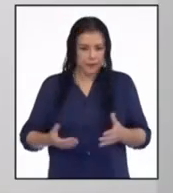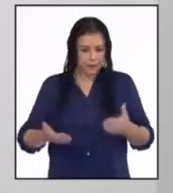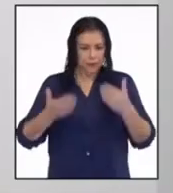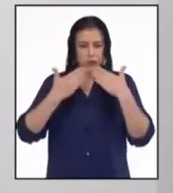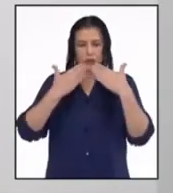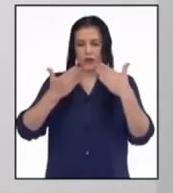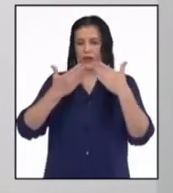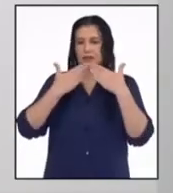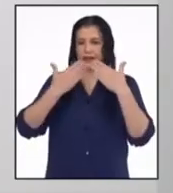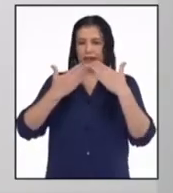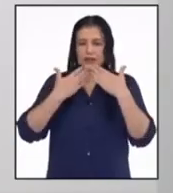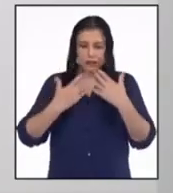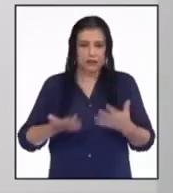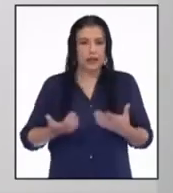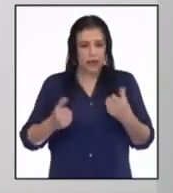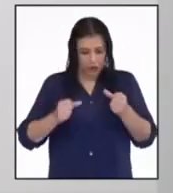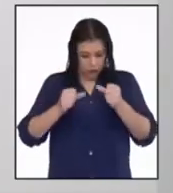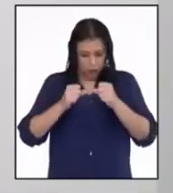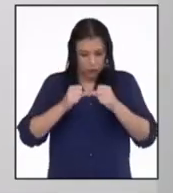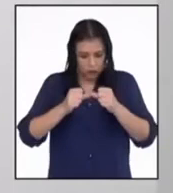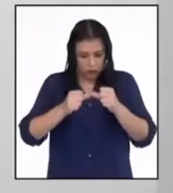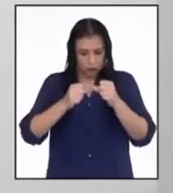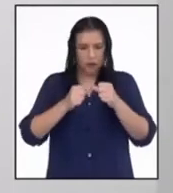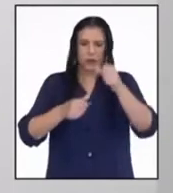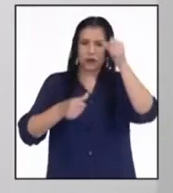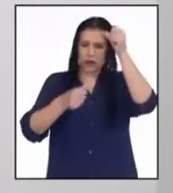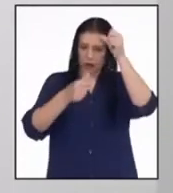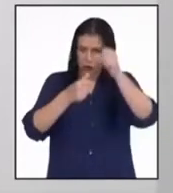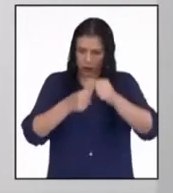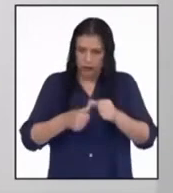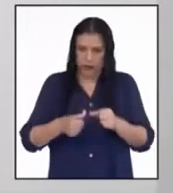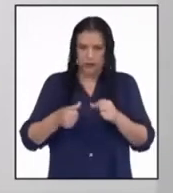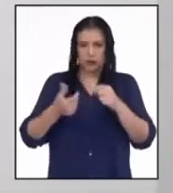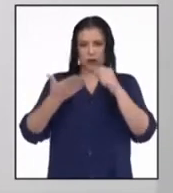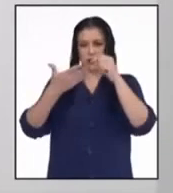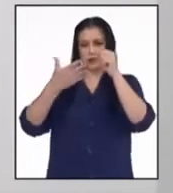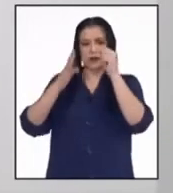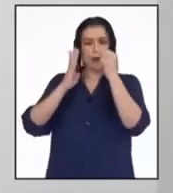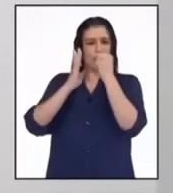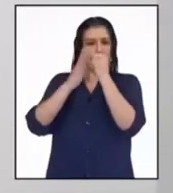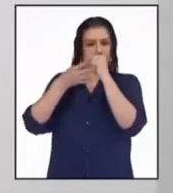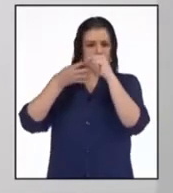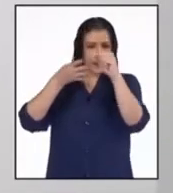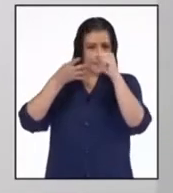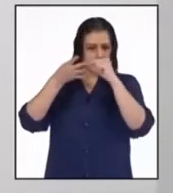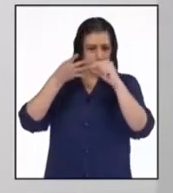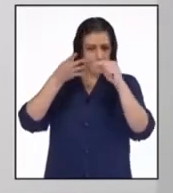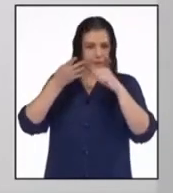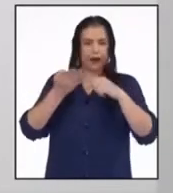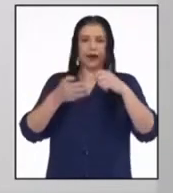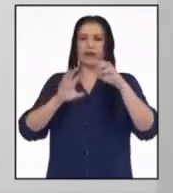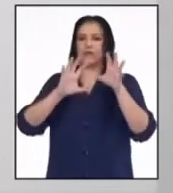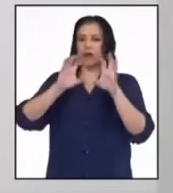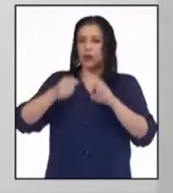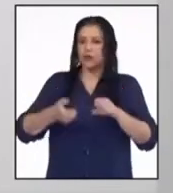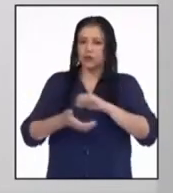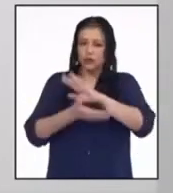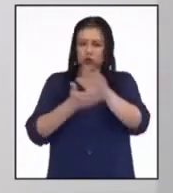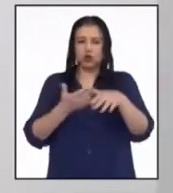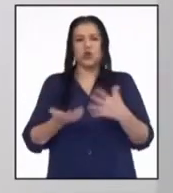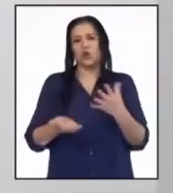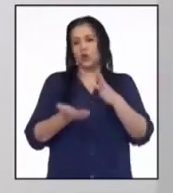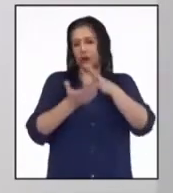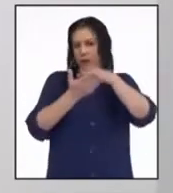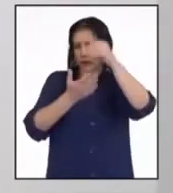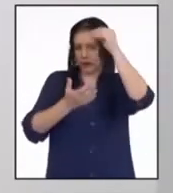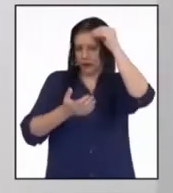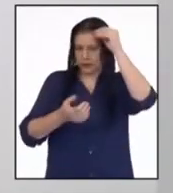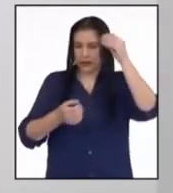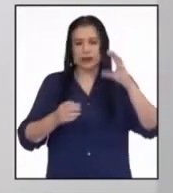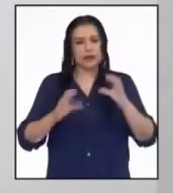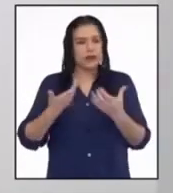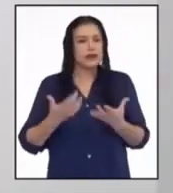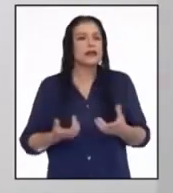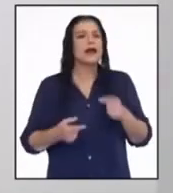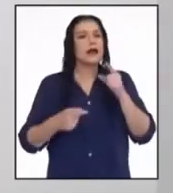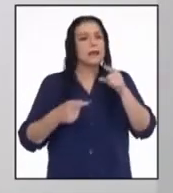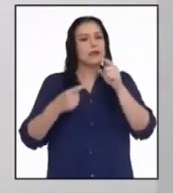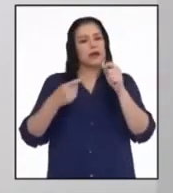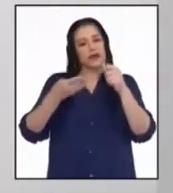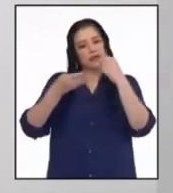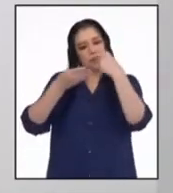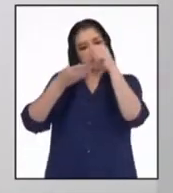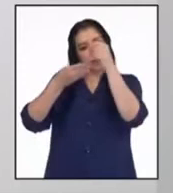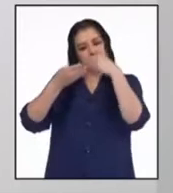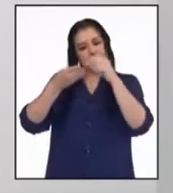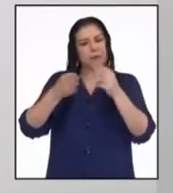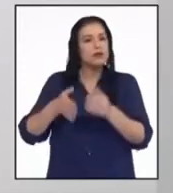Muchas gracias. Seguimos repasando ahora los criterios de evaluación de toda la experiencia, porque esos criterios nos